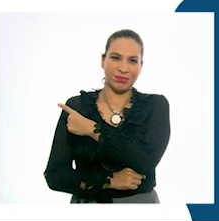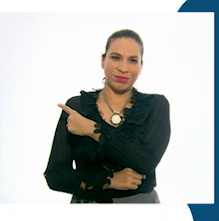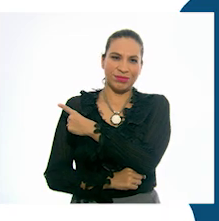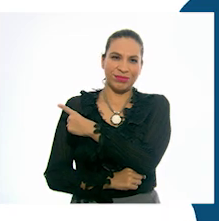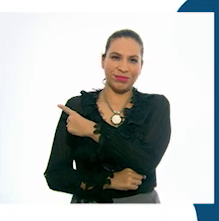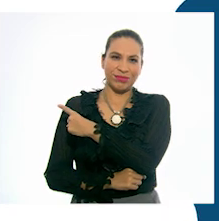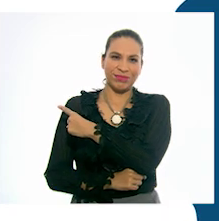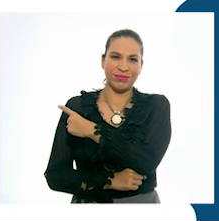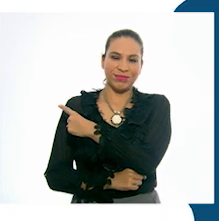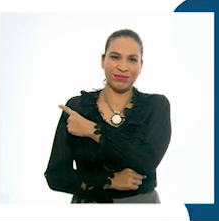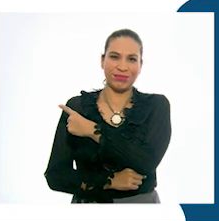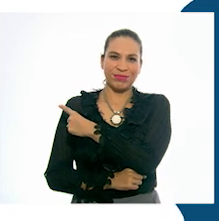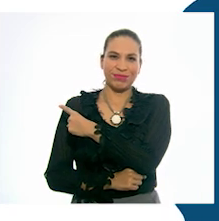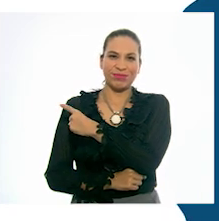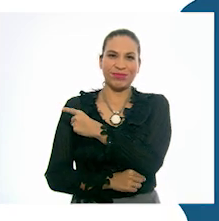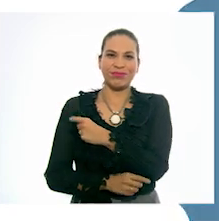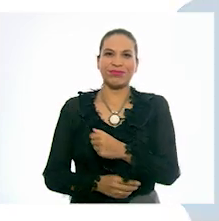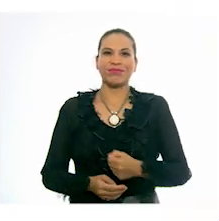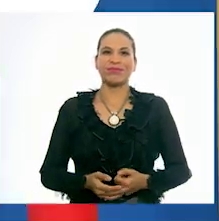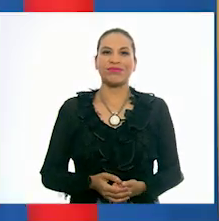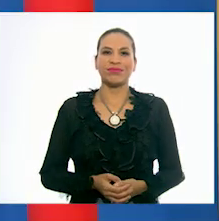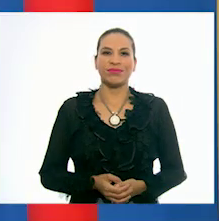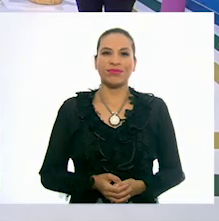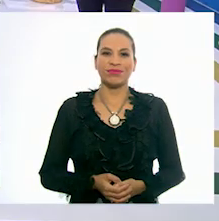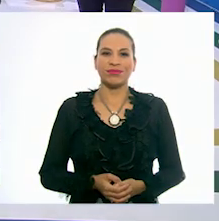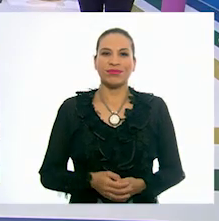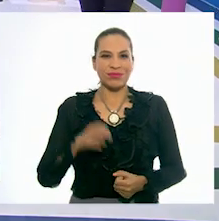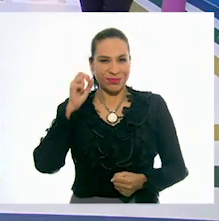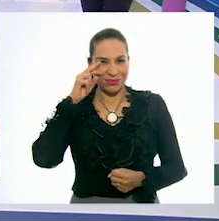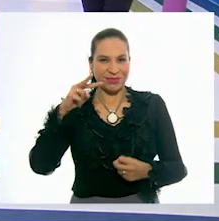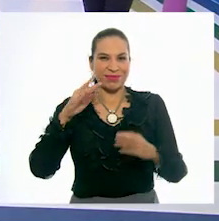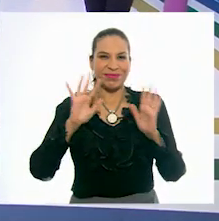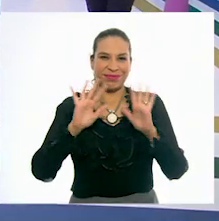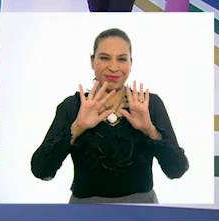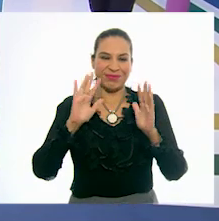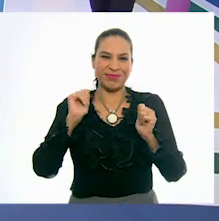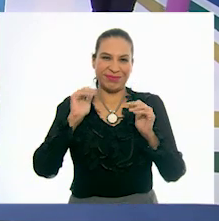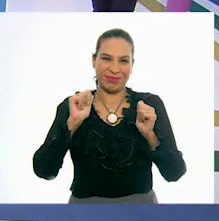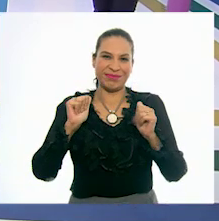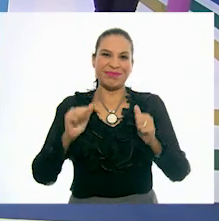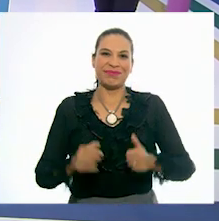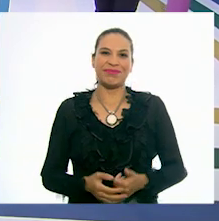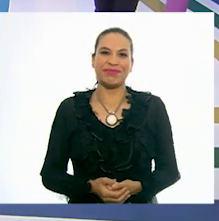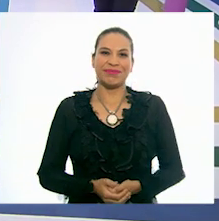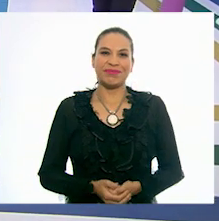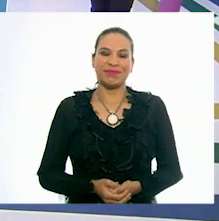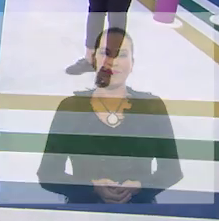aprendeencasa.cep.gov.mx. ¡Nos vemos! Adiós.